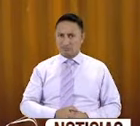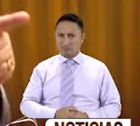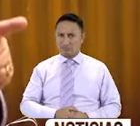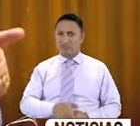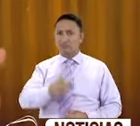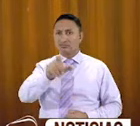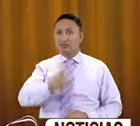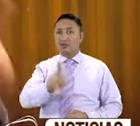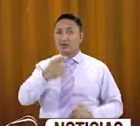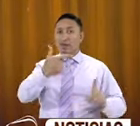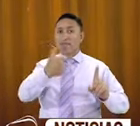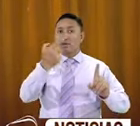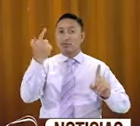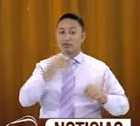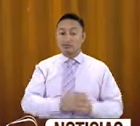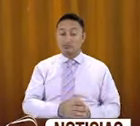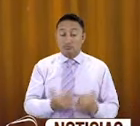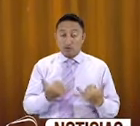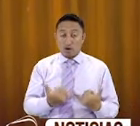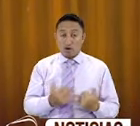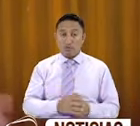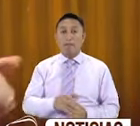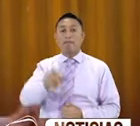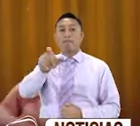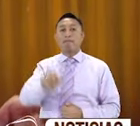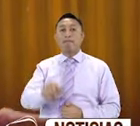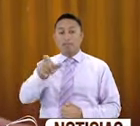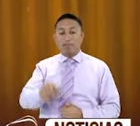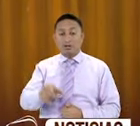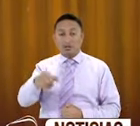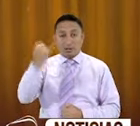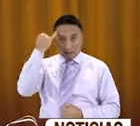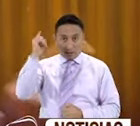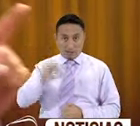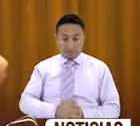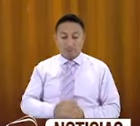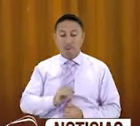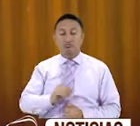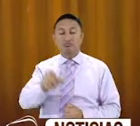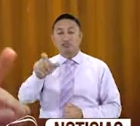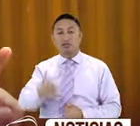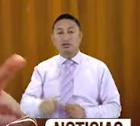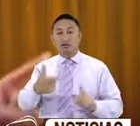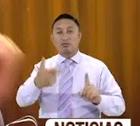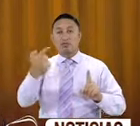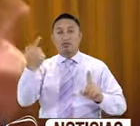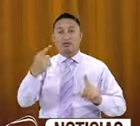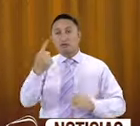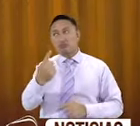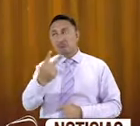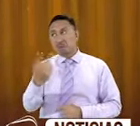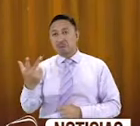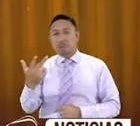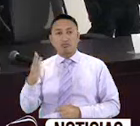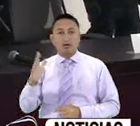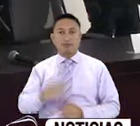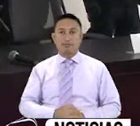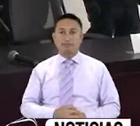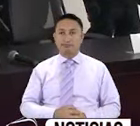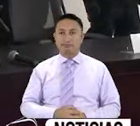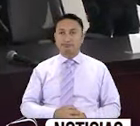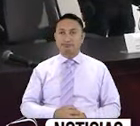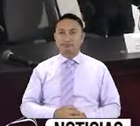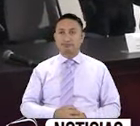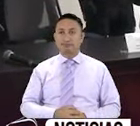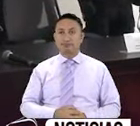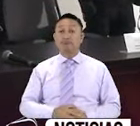lo que tenemos que encontrar no solo es al autor material, sino al o los autores intelectuales. Además, indicó que la situación